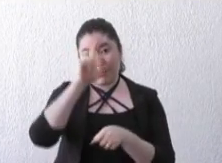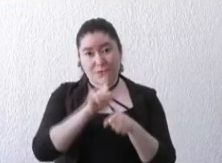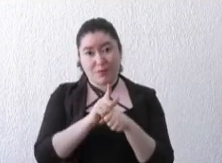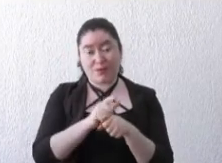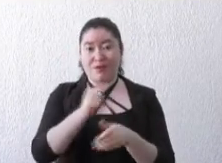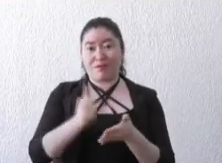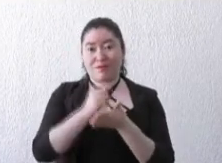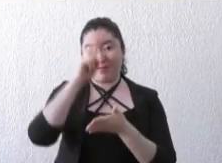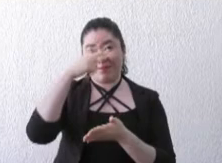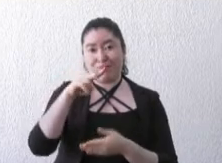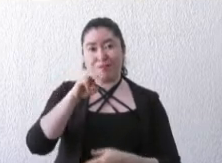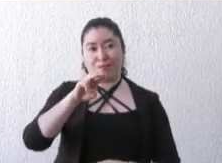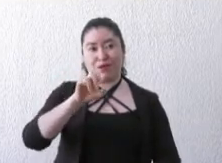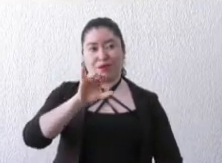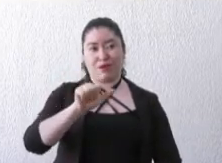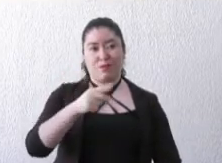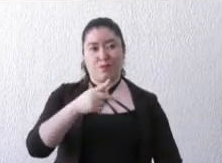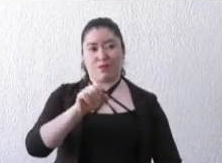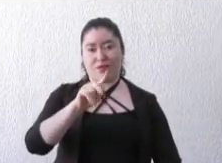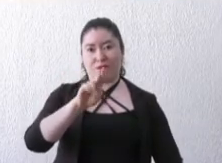León.